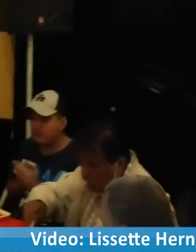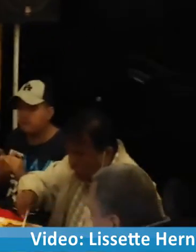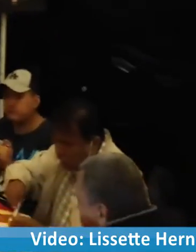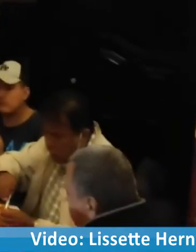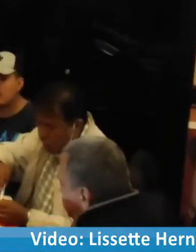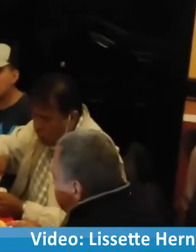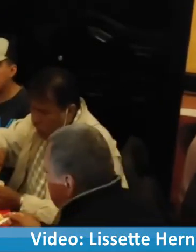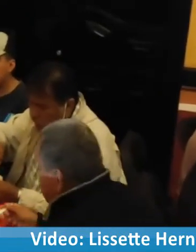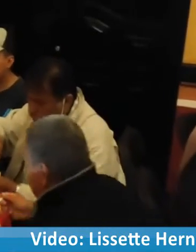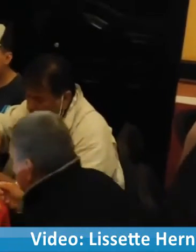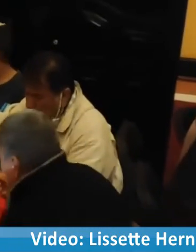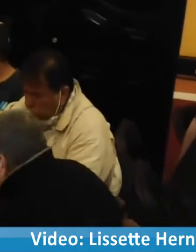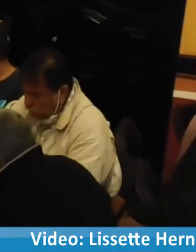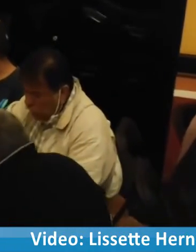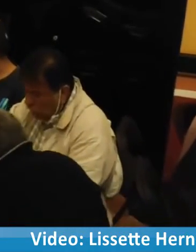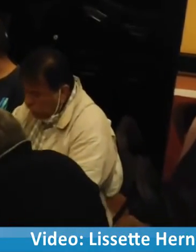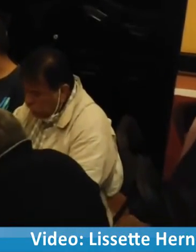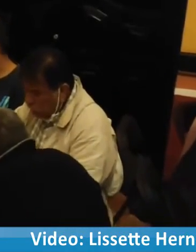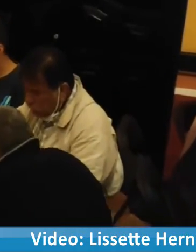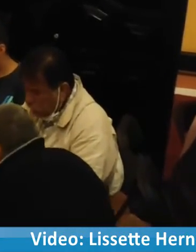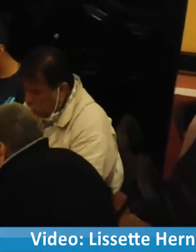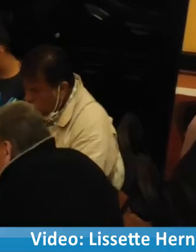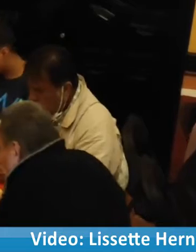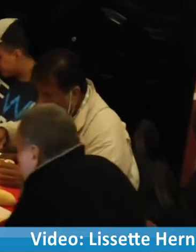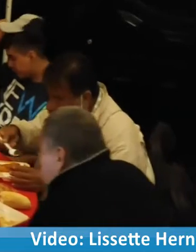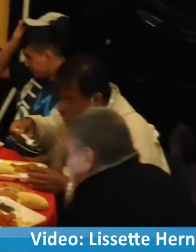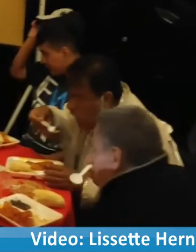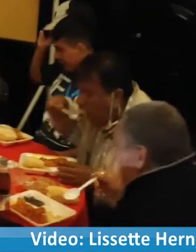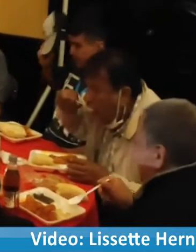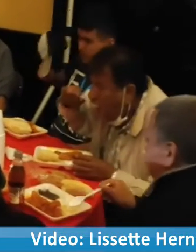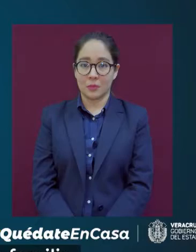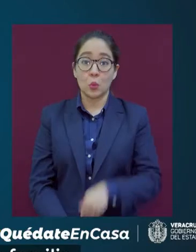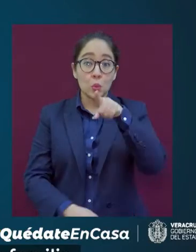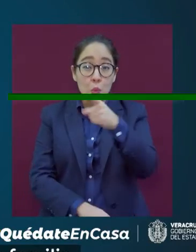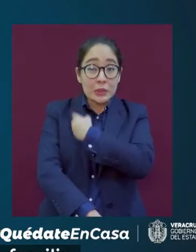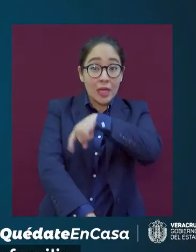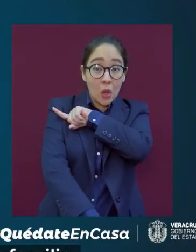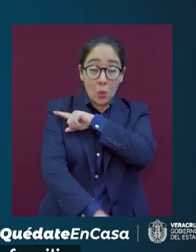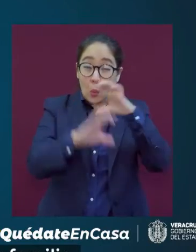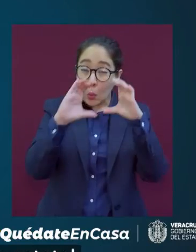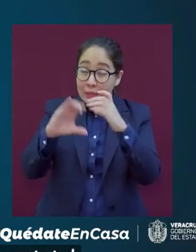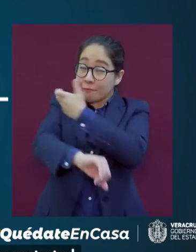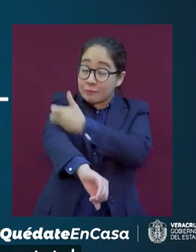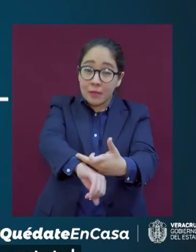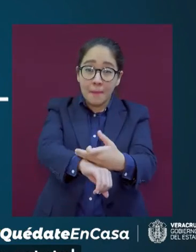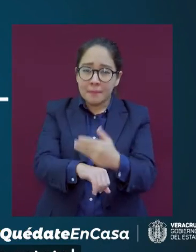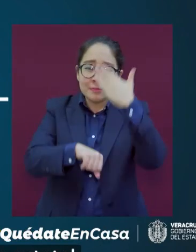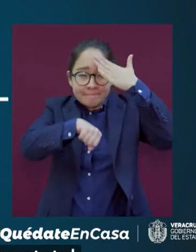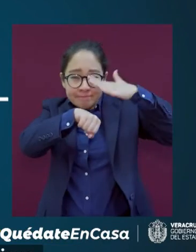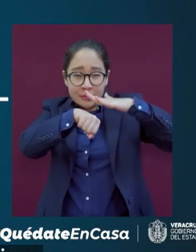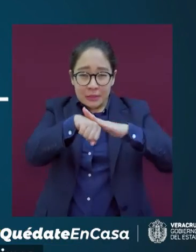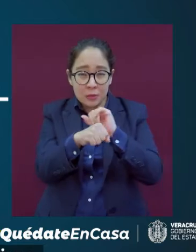Dios los acompañe y los bendice. Así que buen provecho y adiós. Por tu salud y la de tu familia, súmate a la